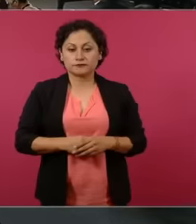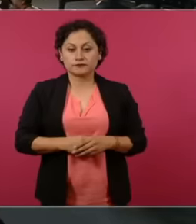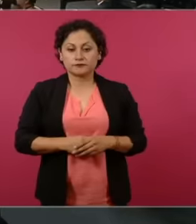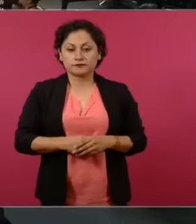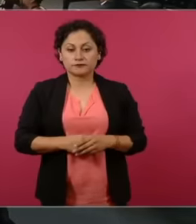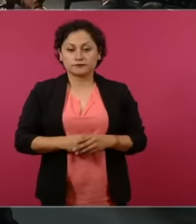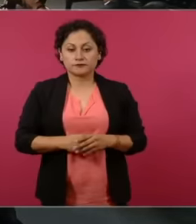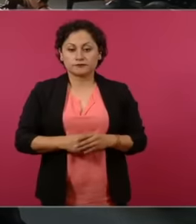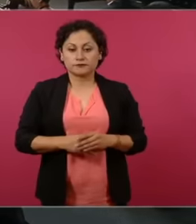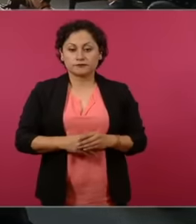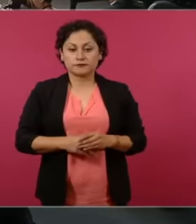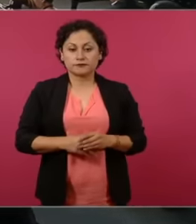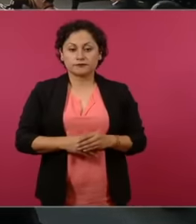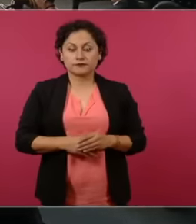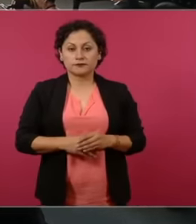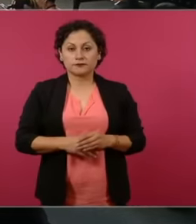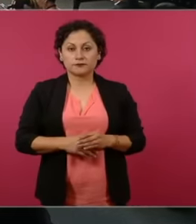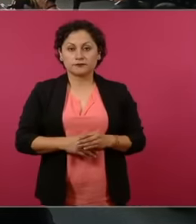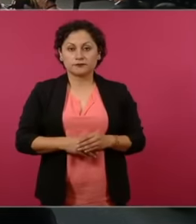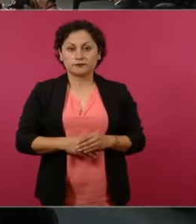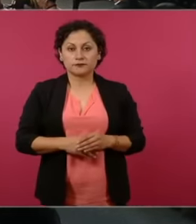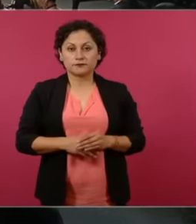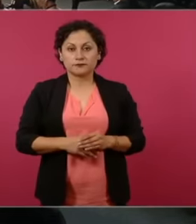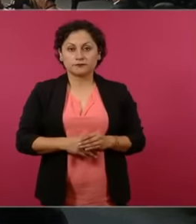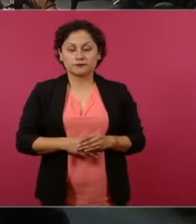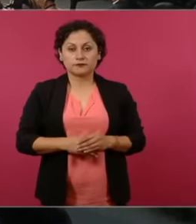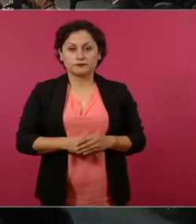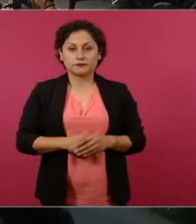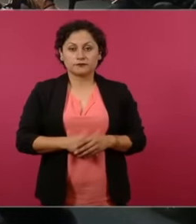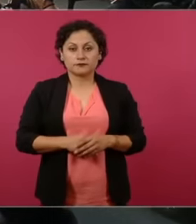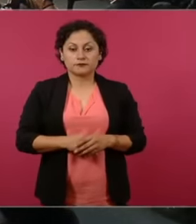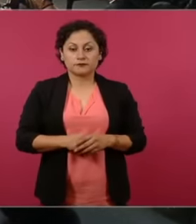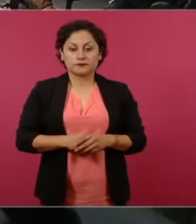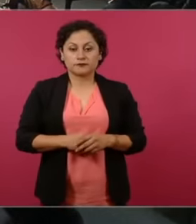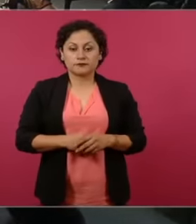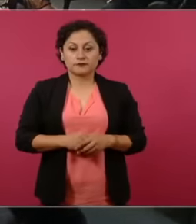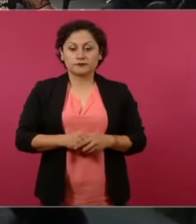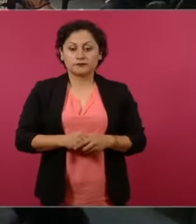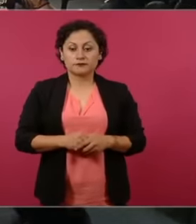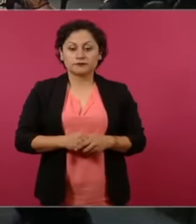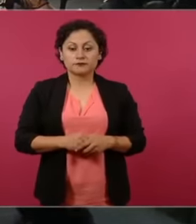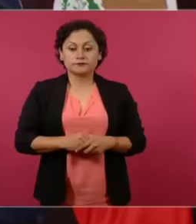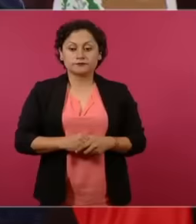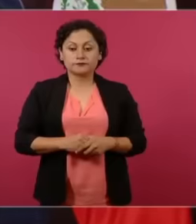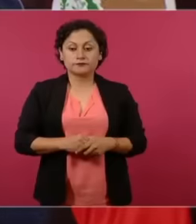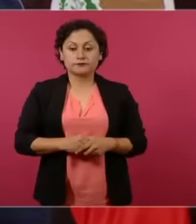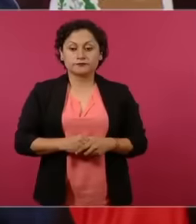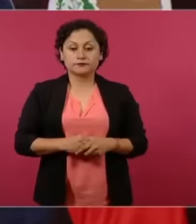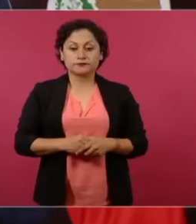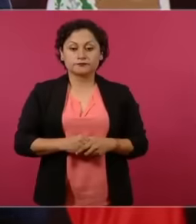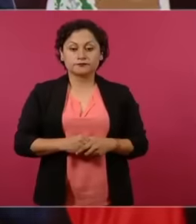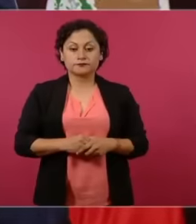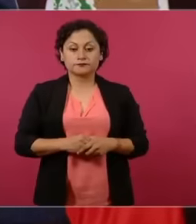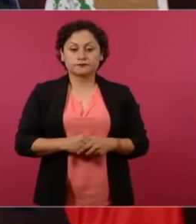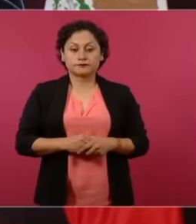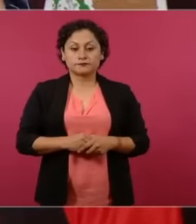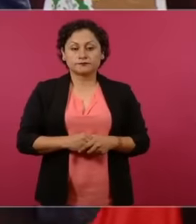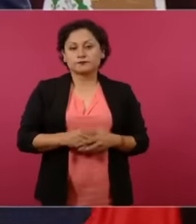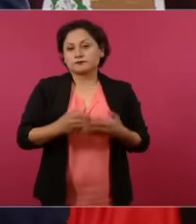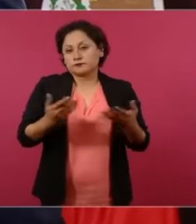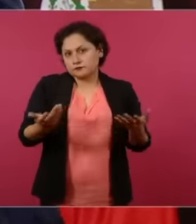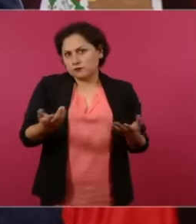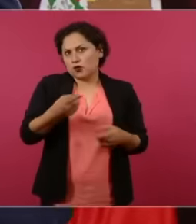Mire, Esto era lo que les ofrecíamos, ¿no?